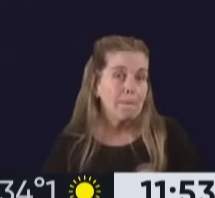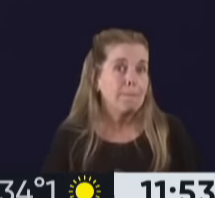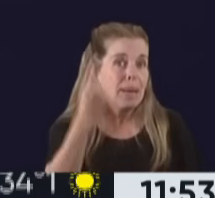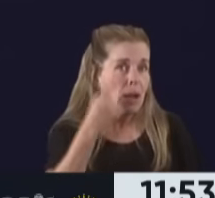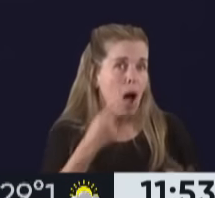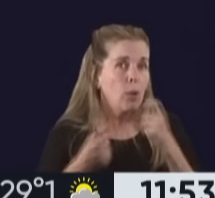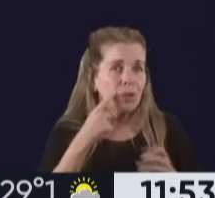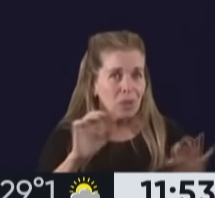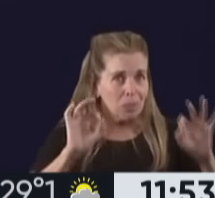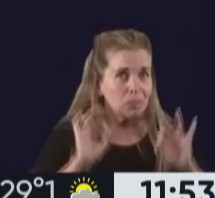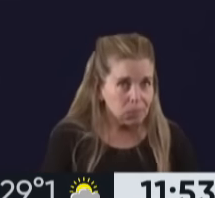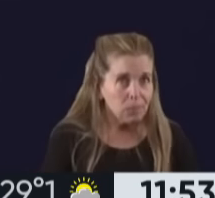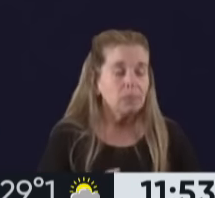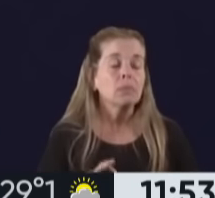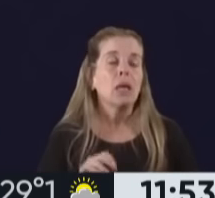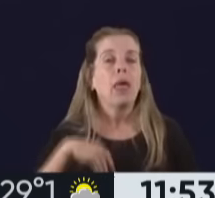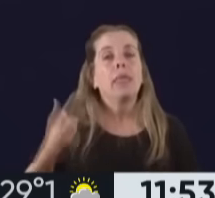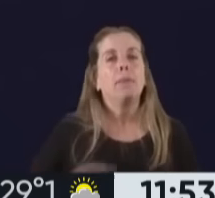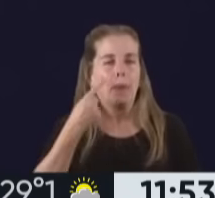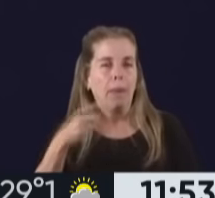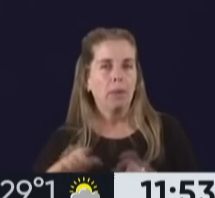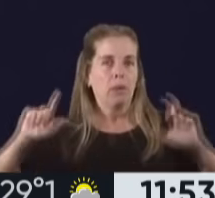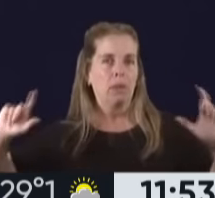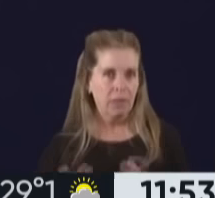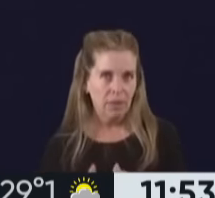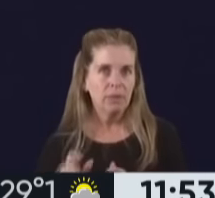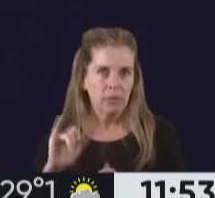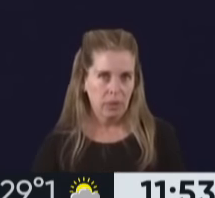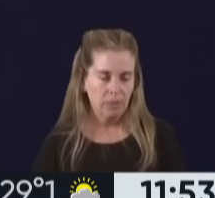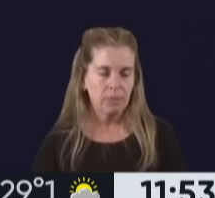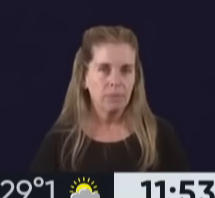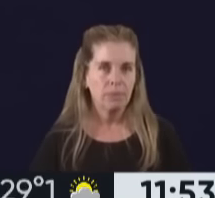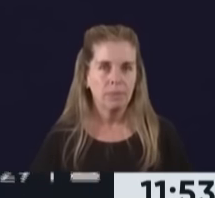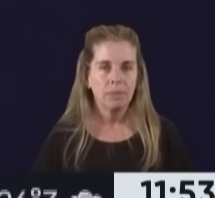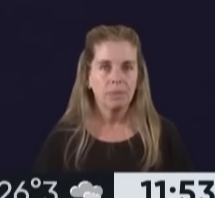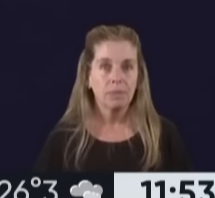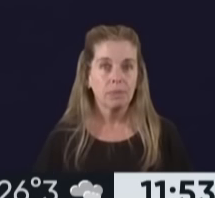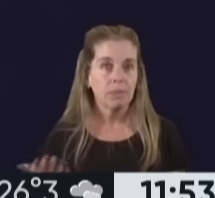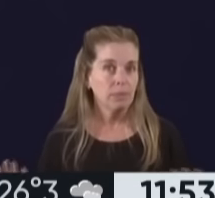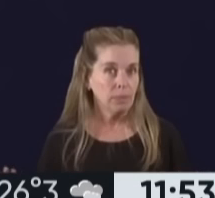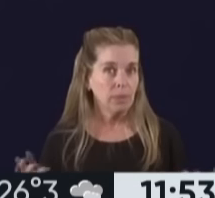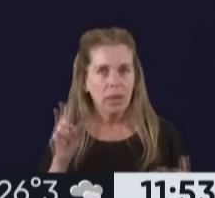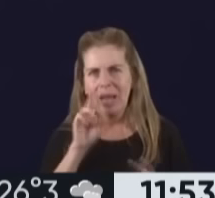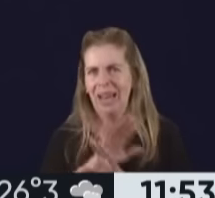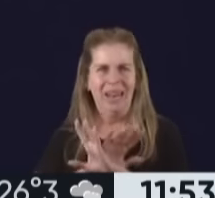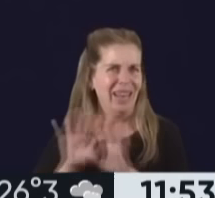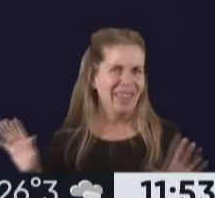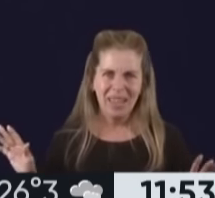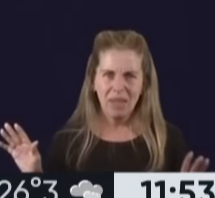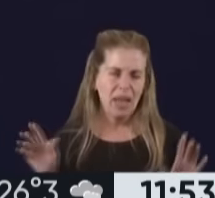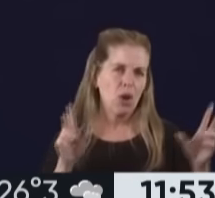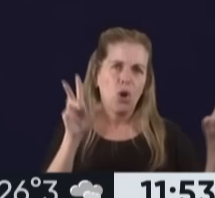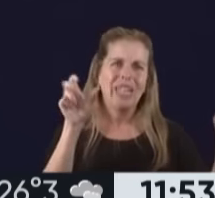hicimos antes precisamente porque había una auditoría en curso, no lo podíamos hacer. Que nada tiene que ver con, en tal caso, temas